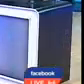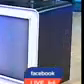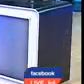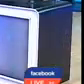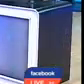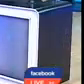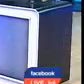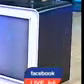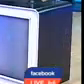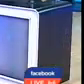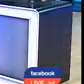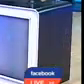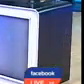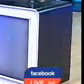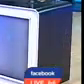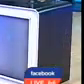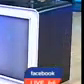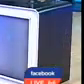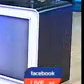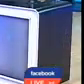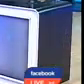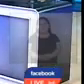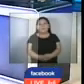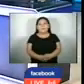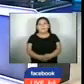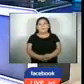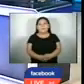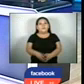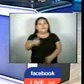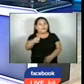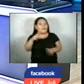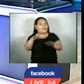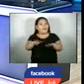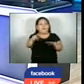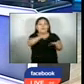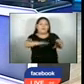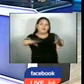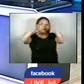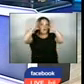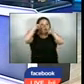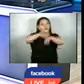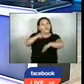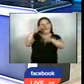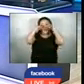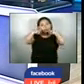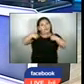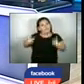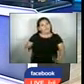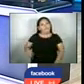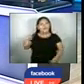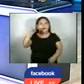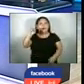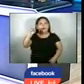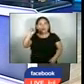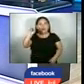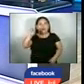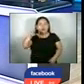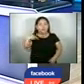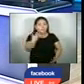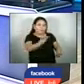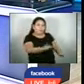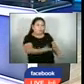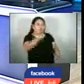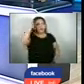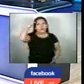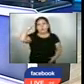Muy buenas noches, estamos en jueves 17 de febrero. Gracias por acompañarnos en Noticiero Hechos, emisión estelar. Néstor Hernández les saluda junto con Roxana Webb en esta